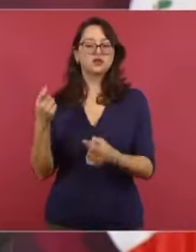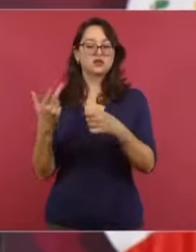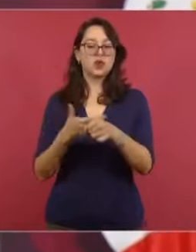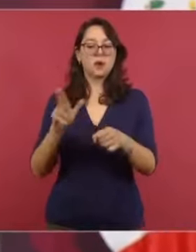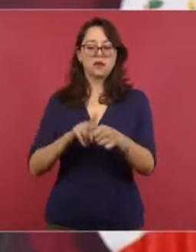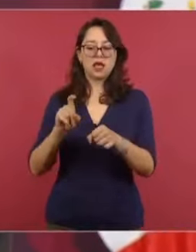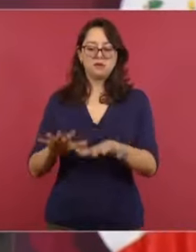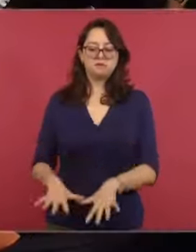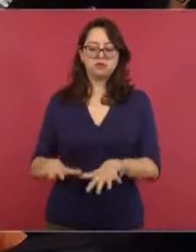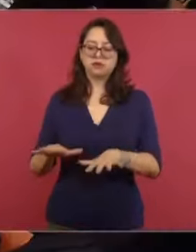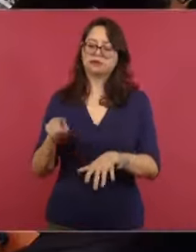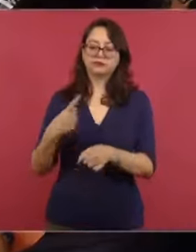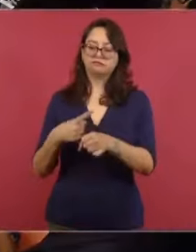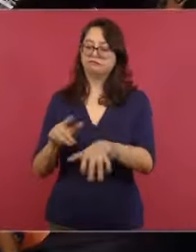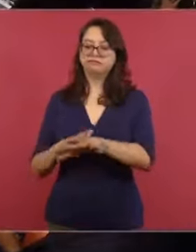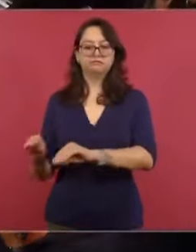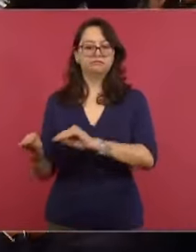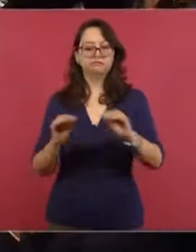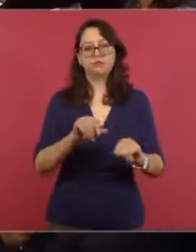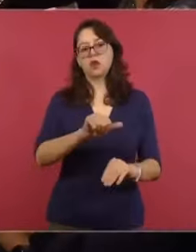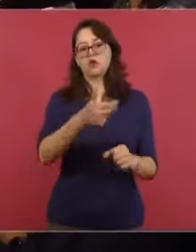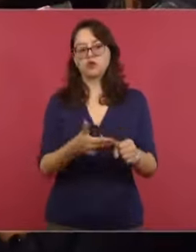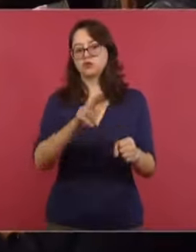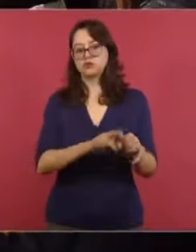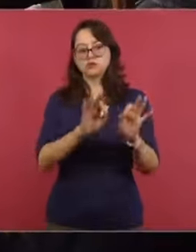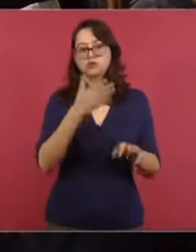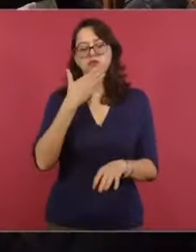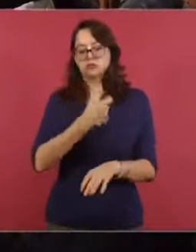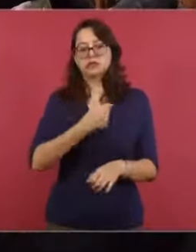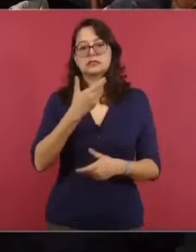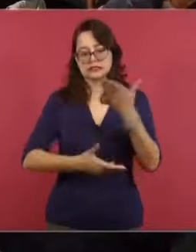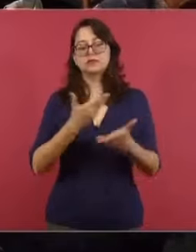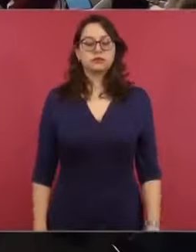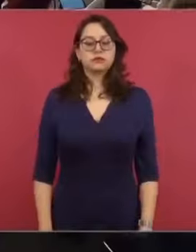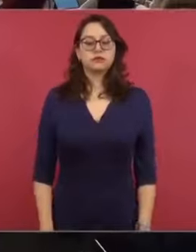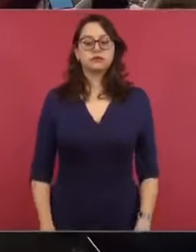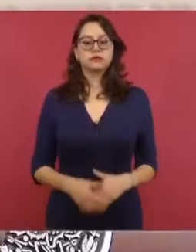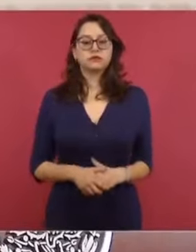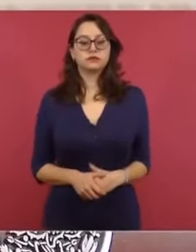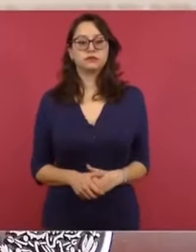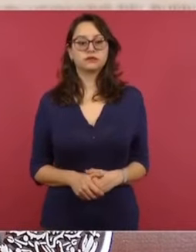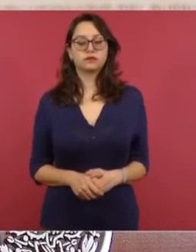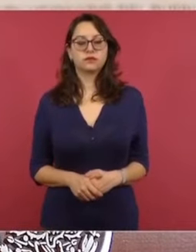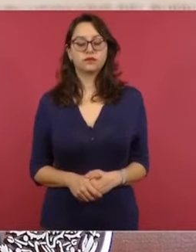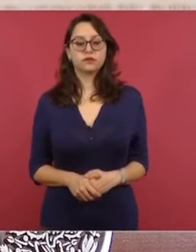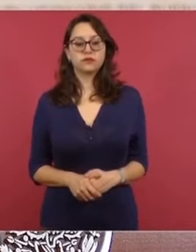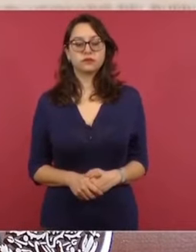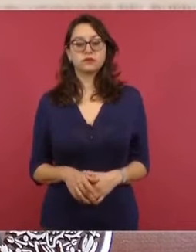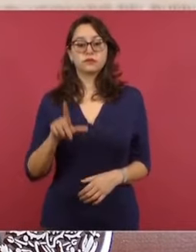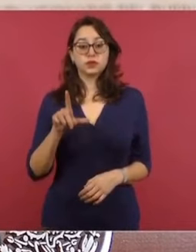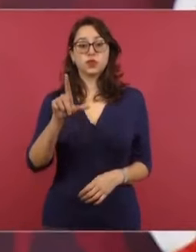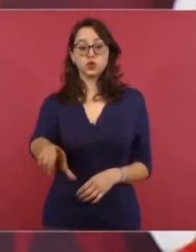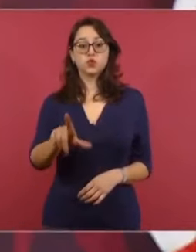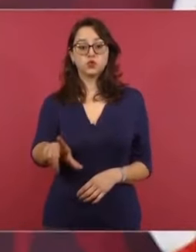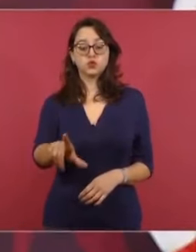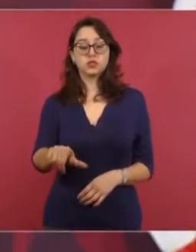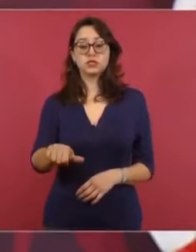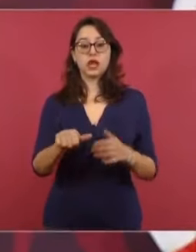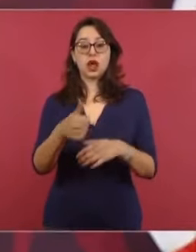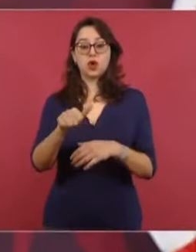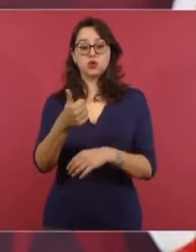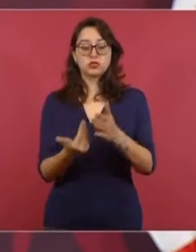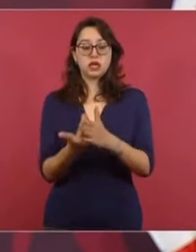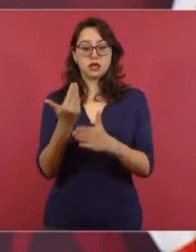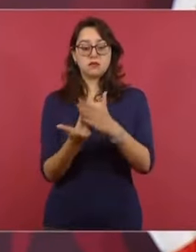se trasladaron, como aquí se dijo, enfermos, pero ya está restablecido el servicio de salud. Lunes a las 11 de la mañana nos vamos